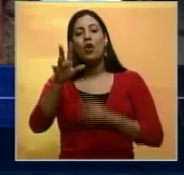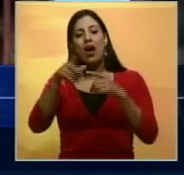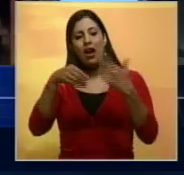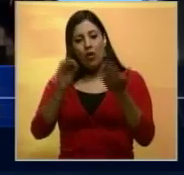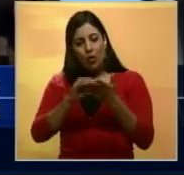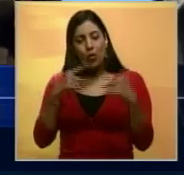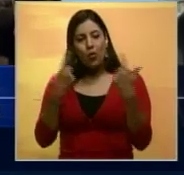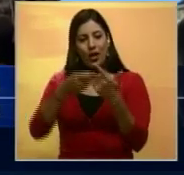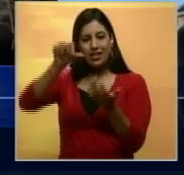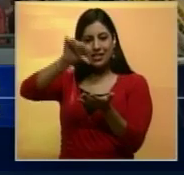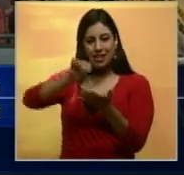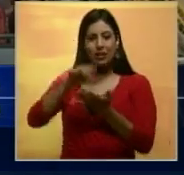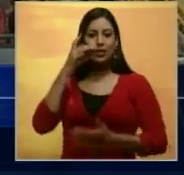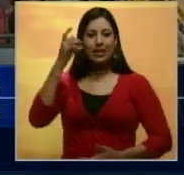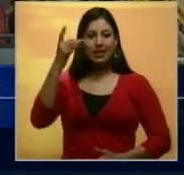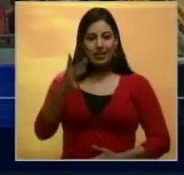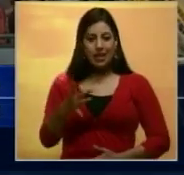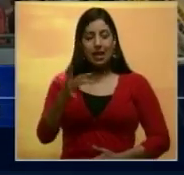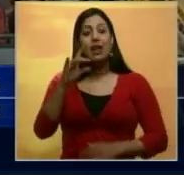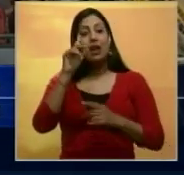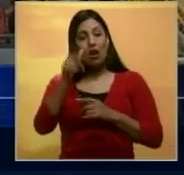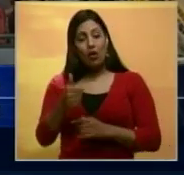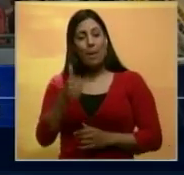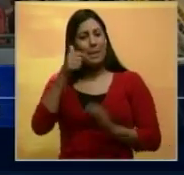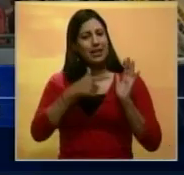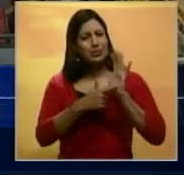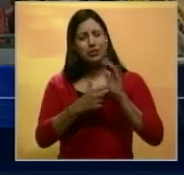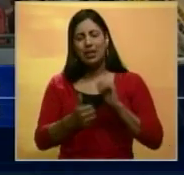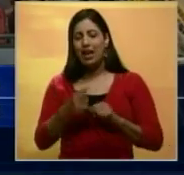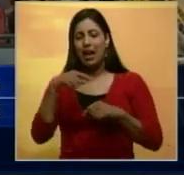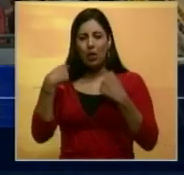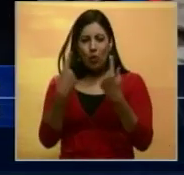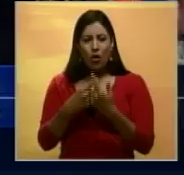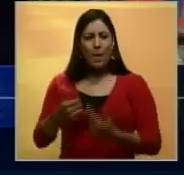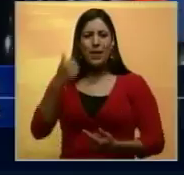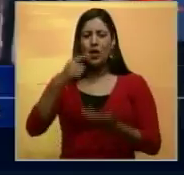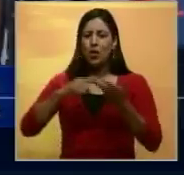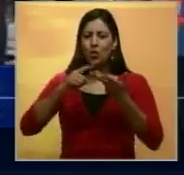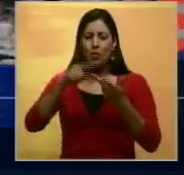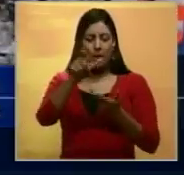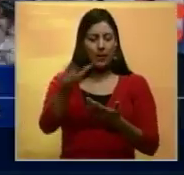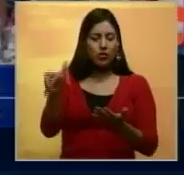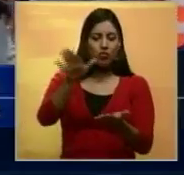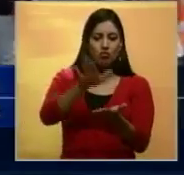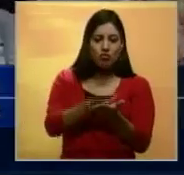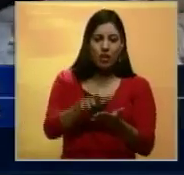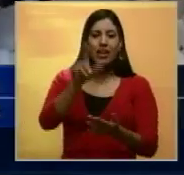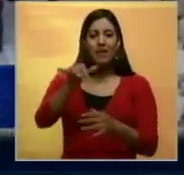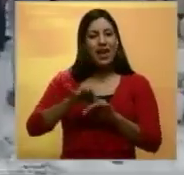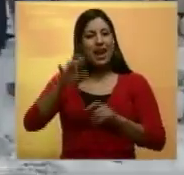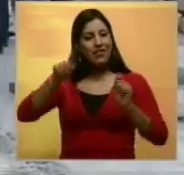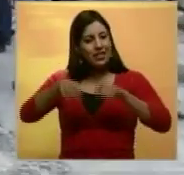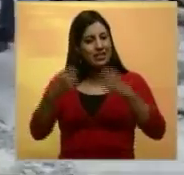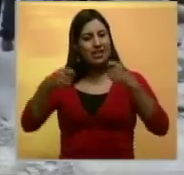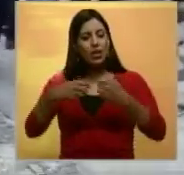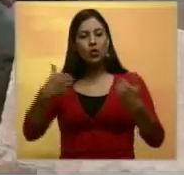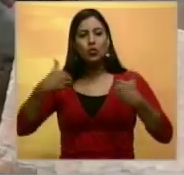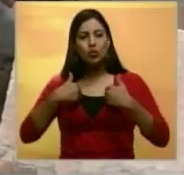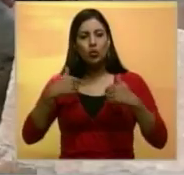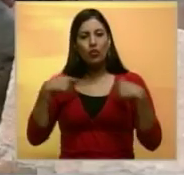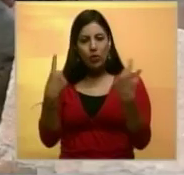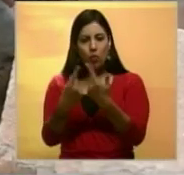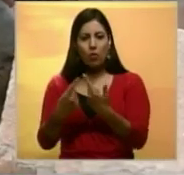sacudió el centro de Italia. Estos fueron los más destacados por el alto número de víctimas y por los graves daños que sufrieron